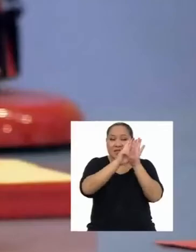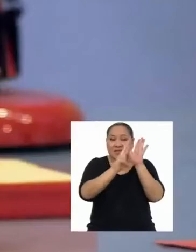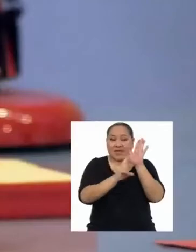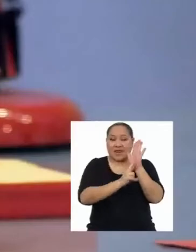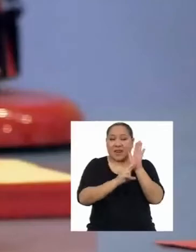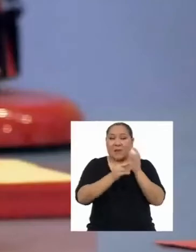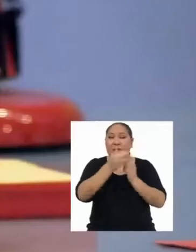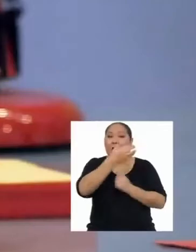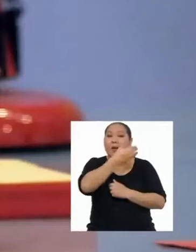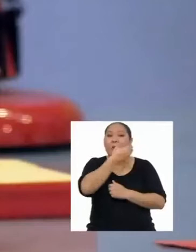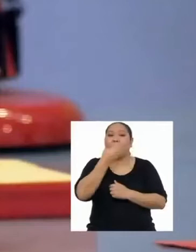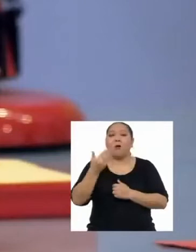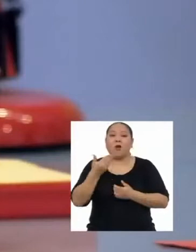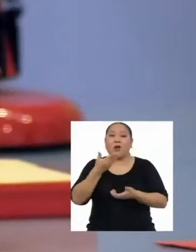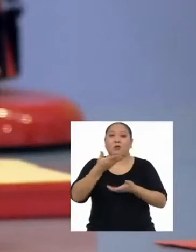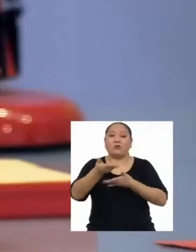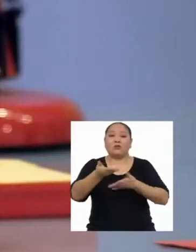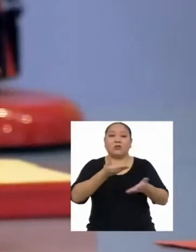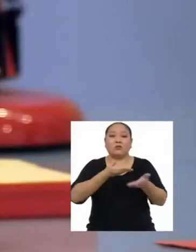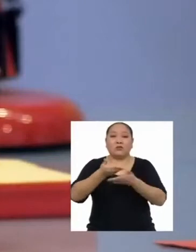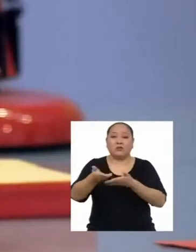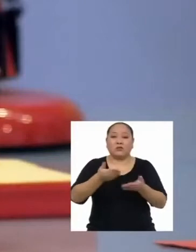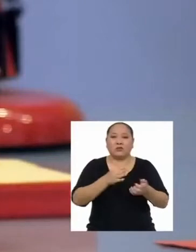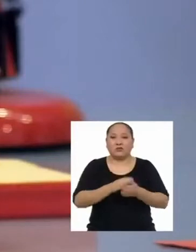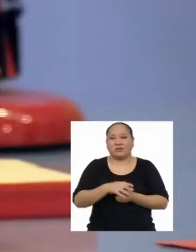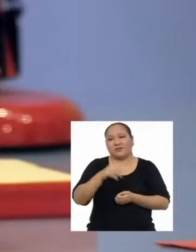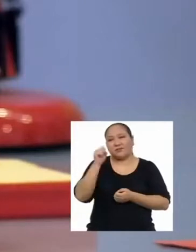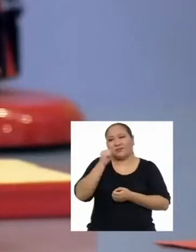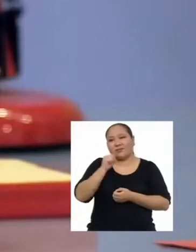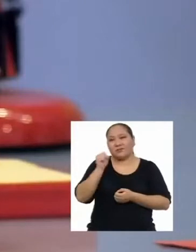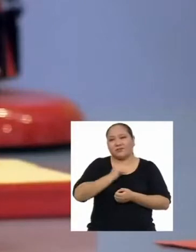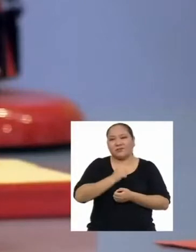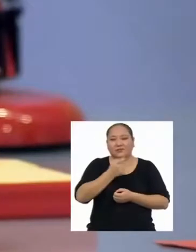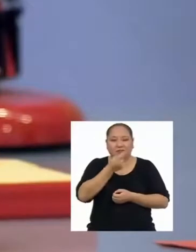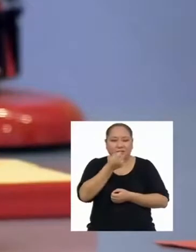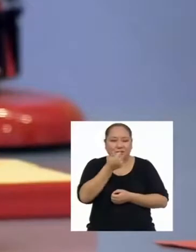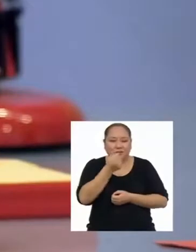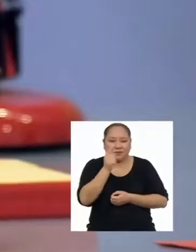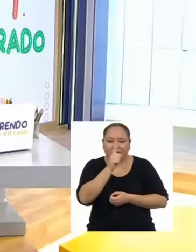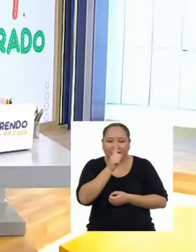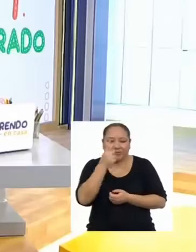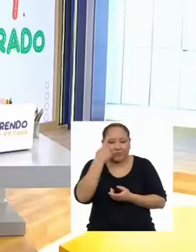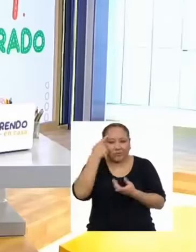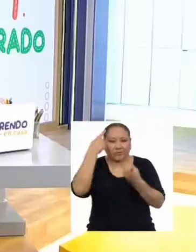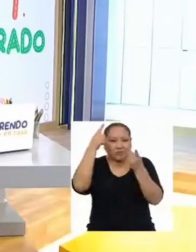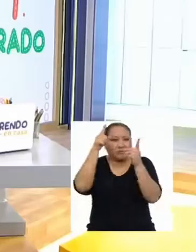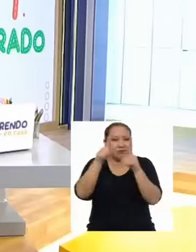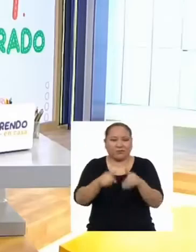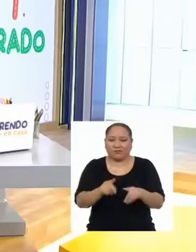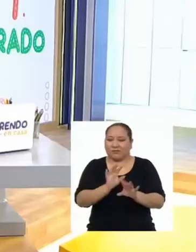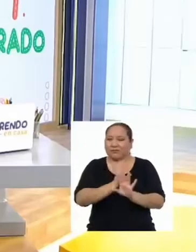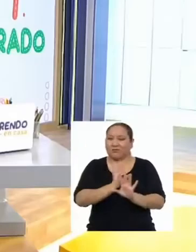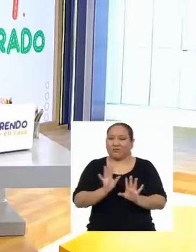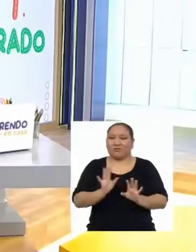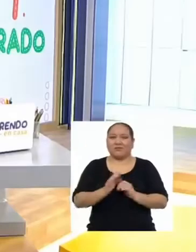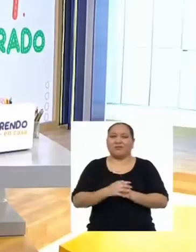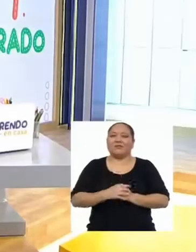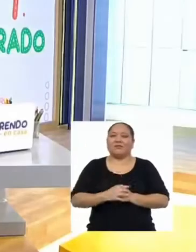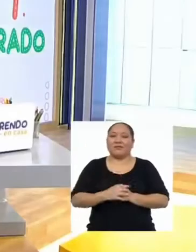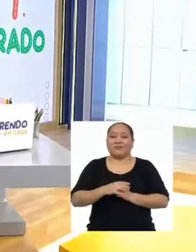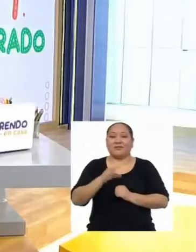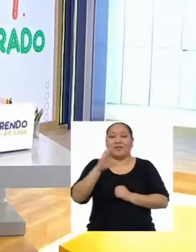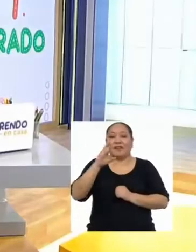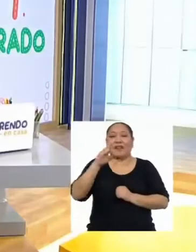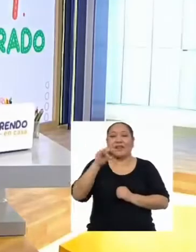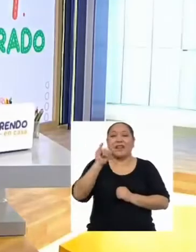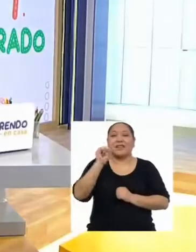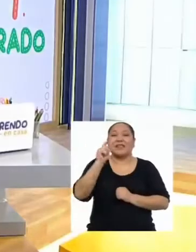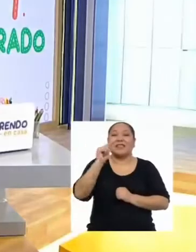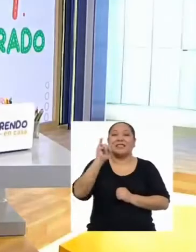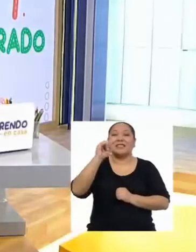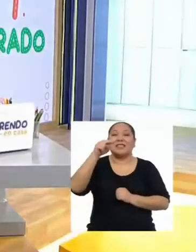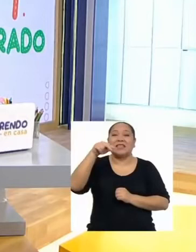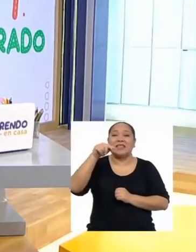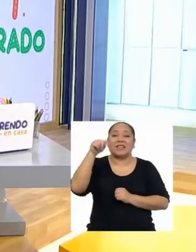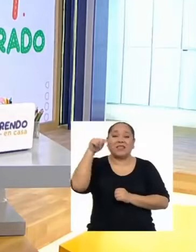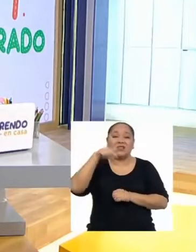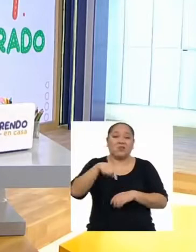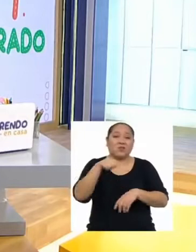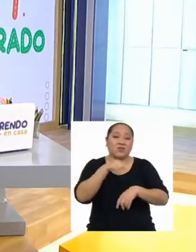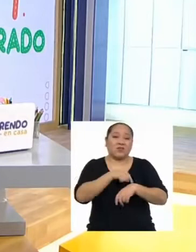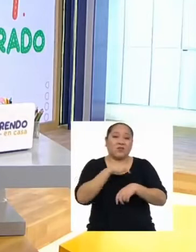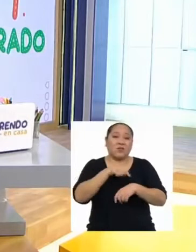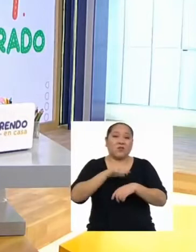relación. Sí, porque casi nunca llegan a acuerdos. Sabes que Cristina está en una etapa de la vida